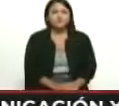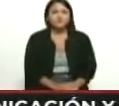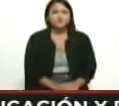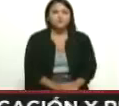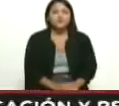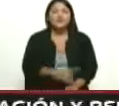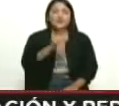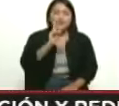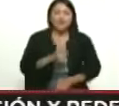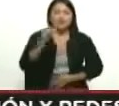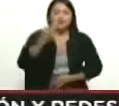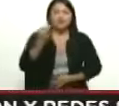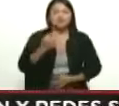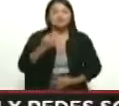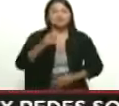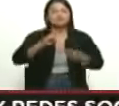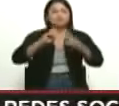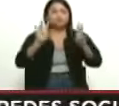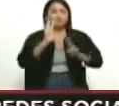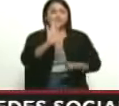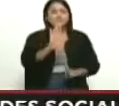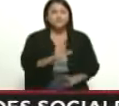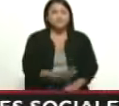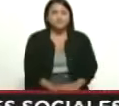Garanticemos la paz.